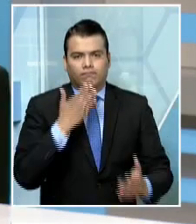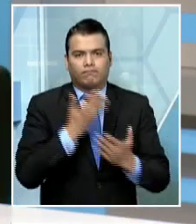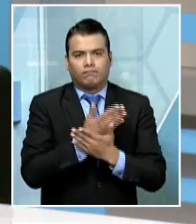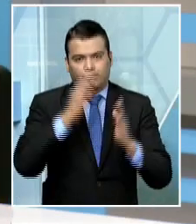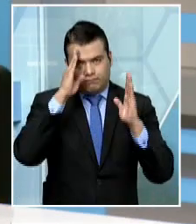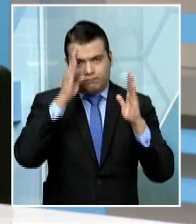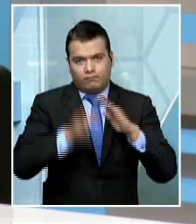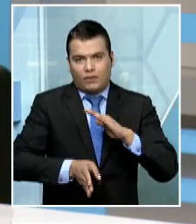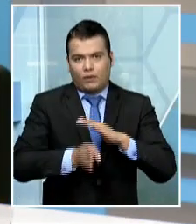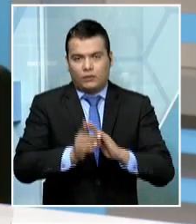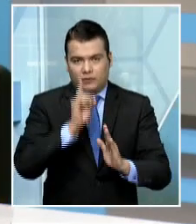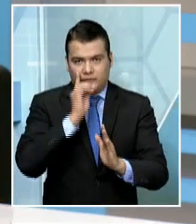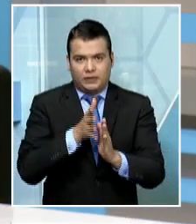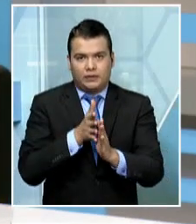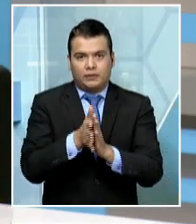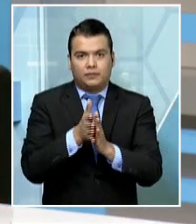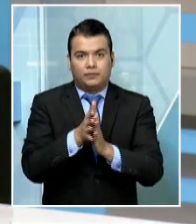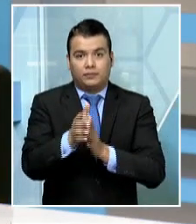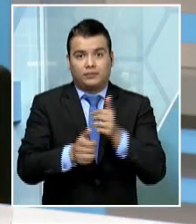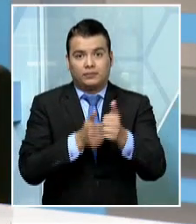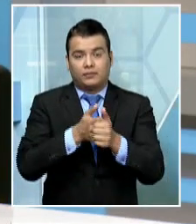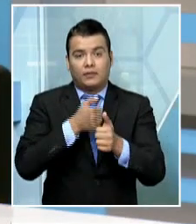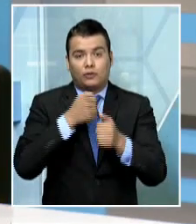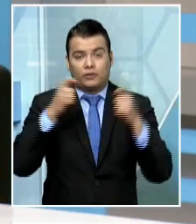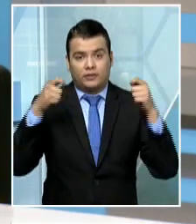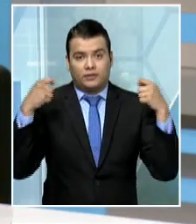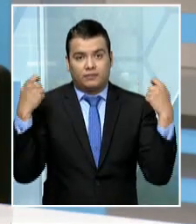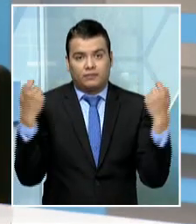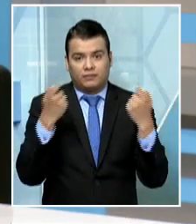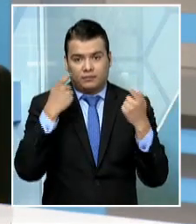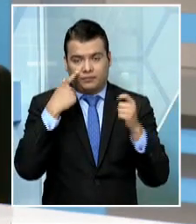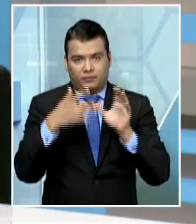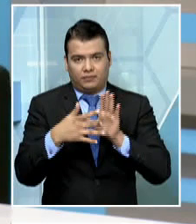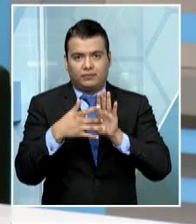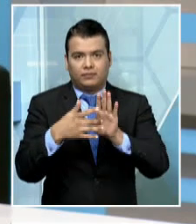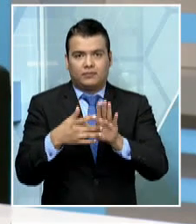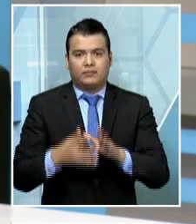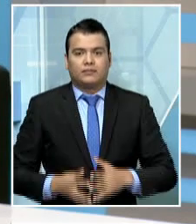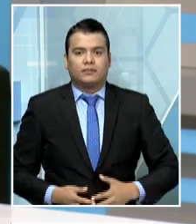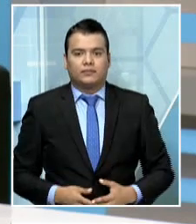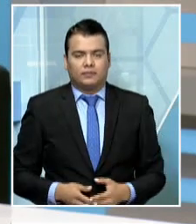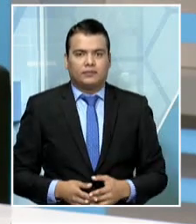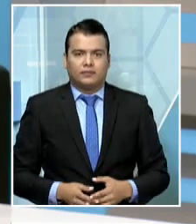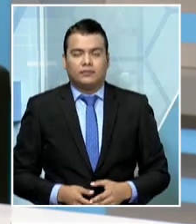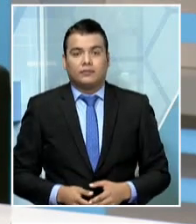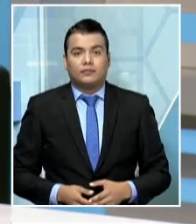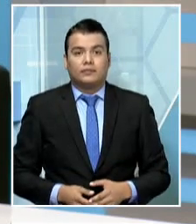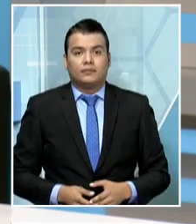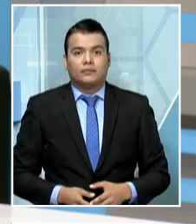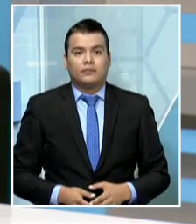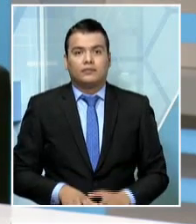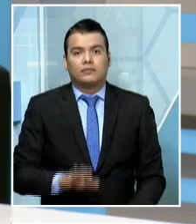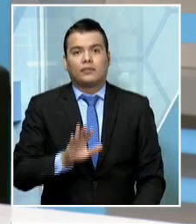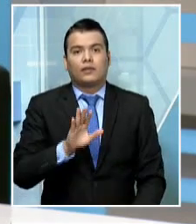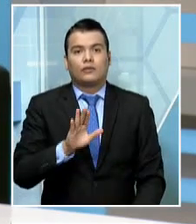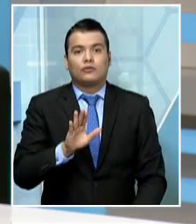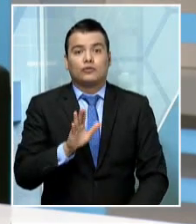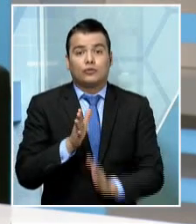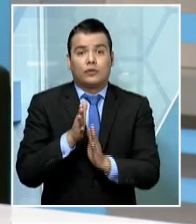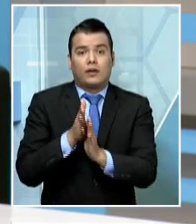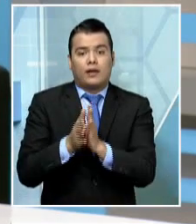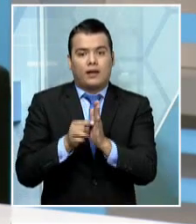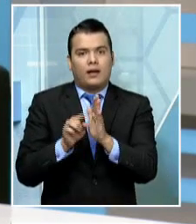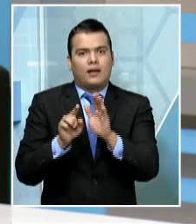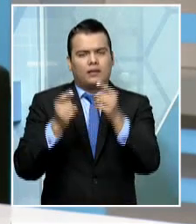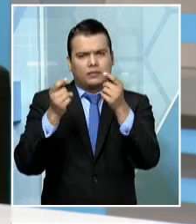Gracias por seguir con nosotros en 90 Minutos y la siguiente información la presentamos con el patrocinio de Calzado Rómulo. El más reciente reporte de